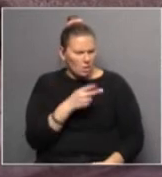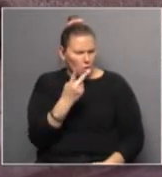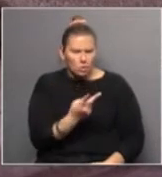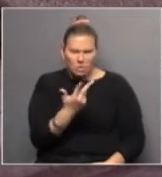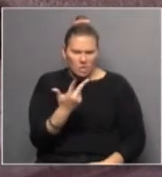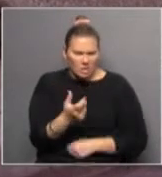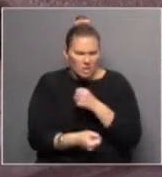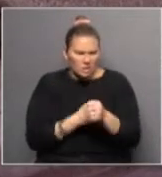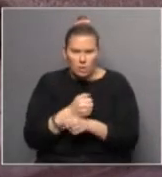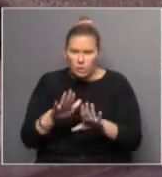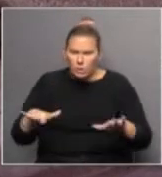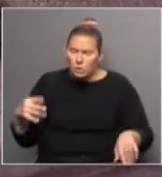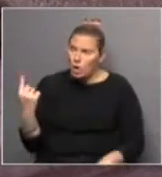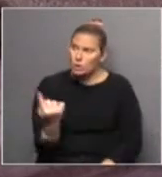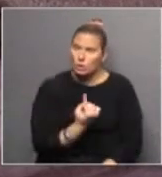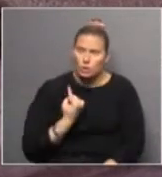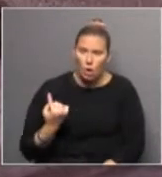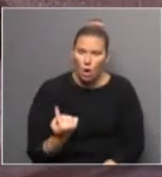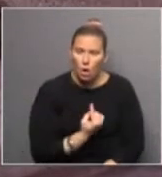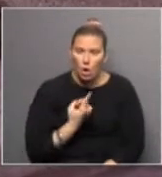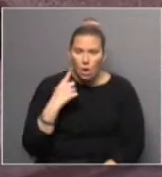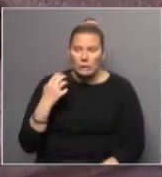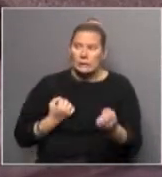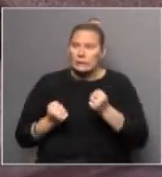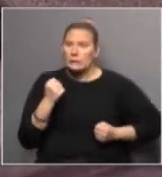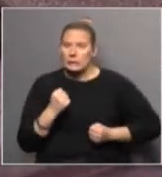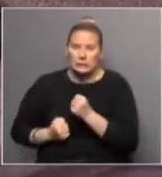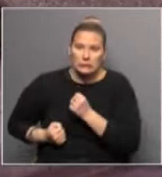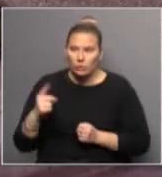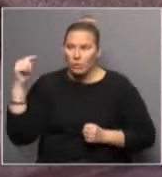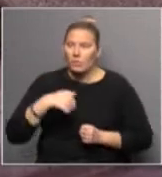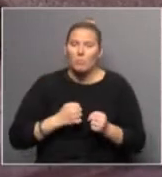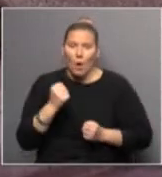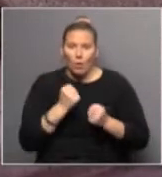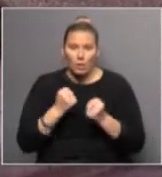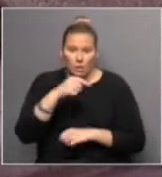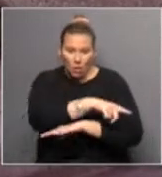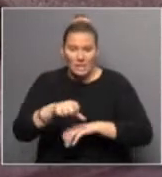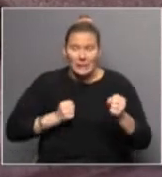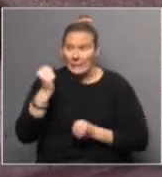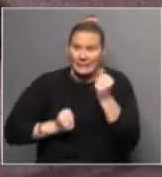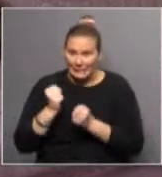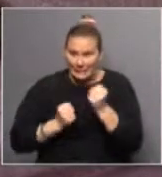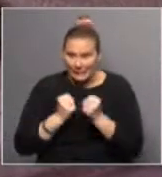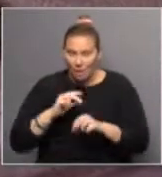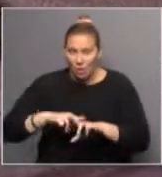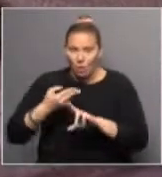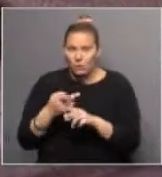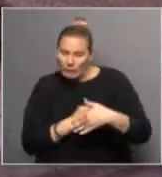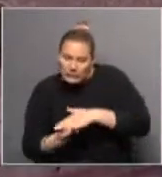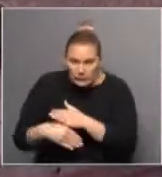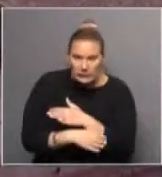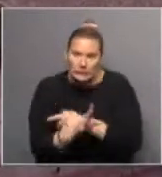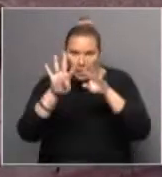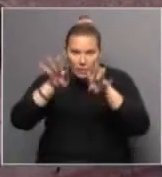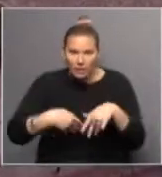2 tipos de 3 años solos en un museo y nos salió a correr y entonces vinimos corriendo. Cruzamos corriendo Centenario, nos volvimos a escurrir por entre las